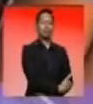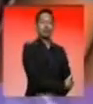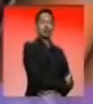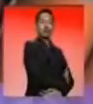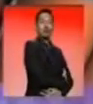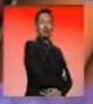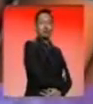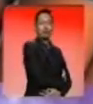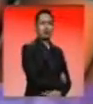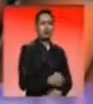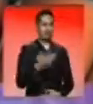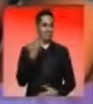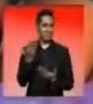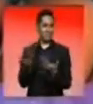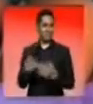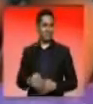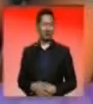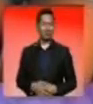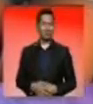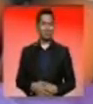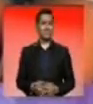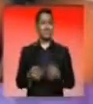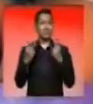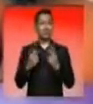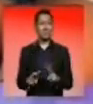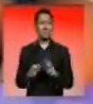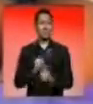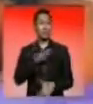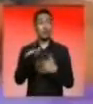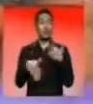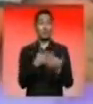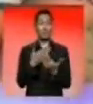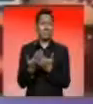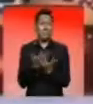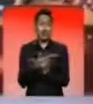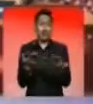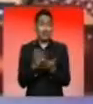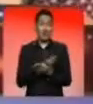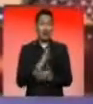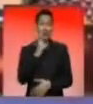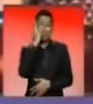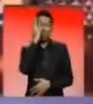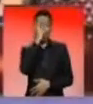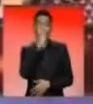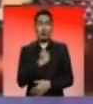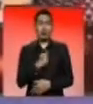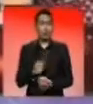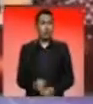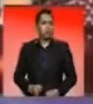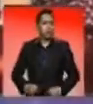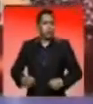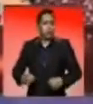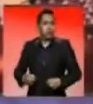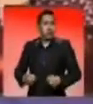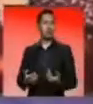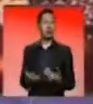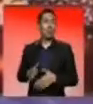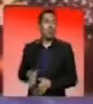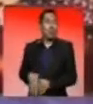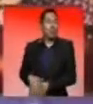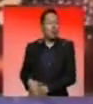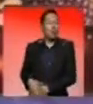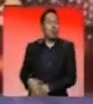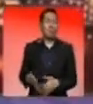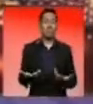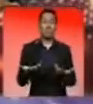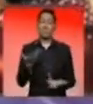largos y editados dedos a Ashley, además de que todas las hermosas señoritas, solo la modelo talla plus cubre su muslo. Algunos